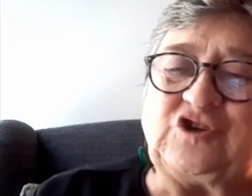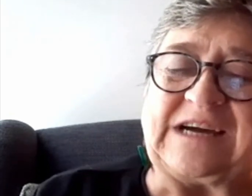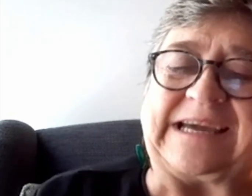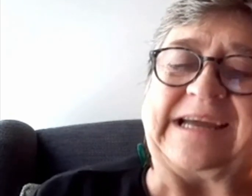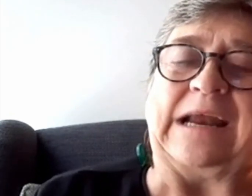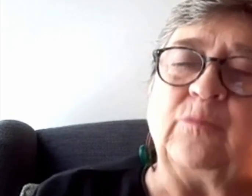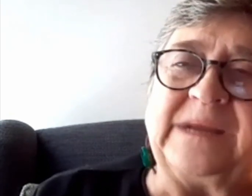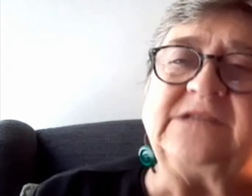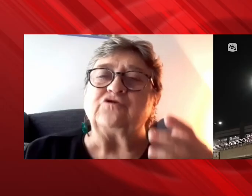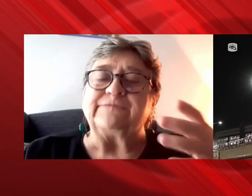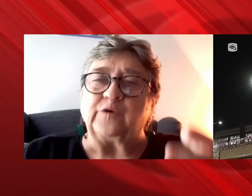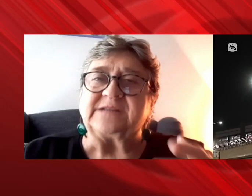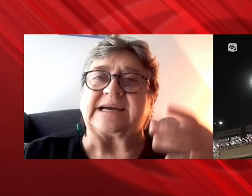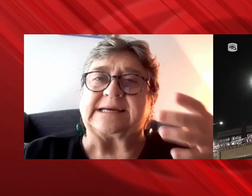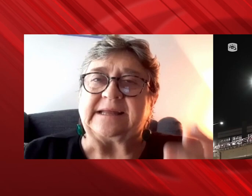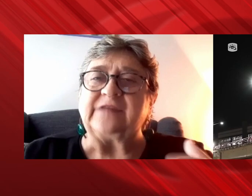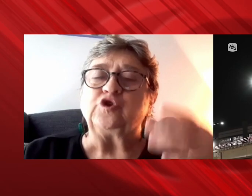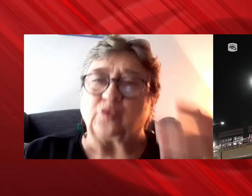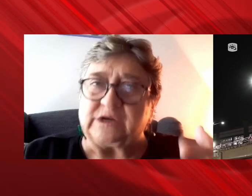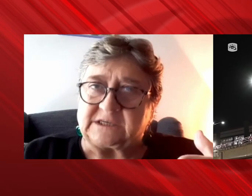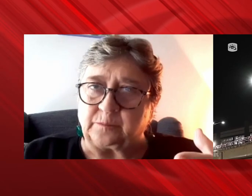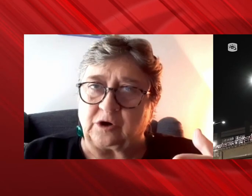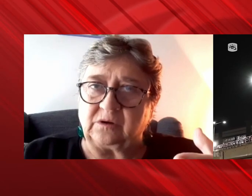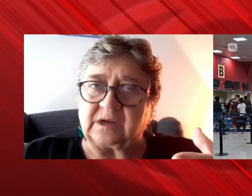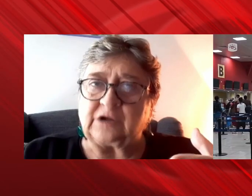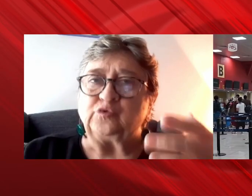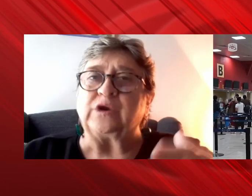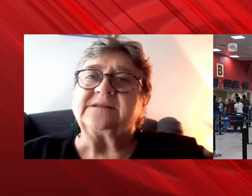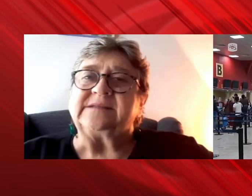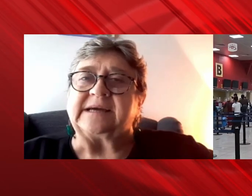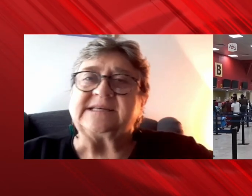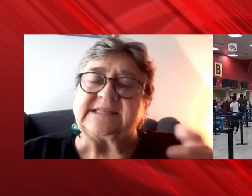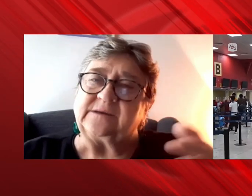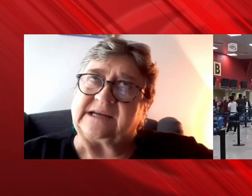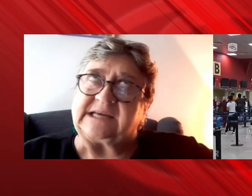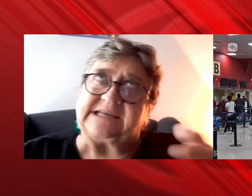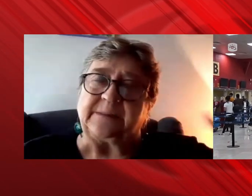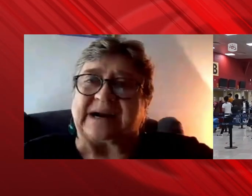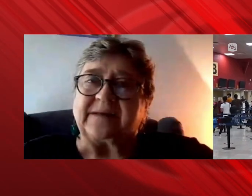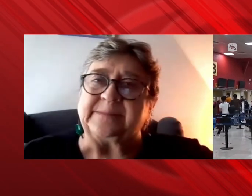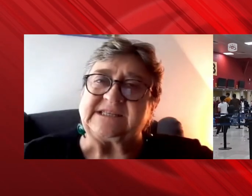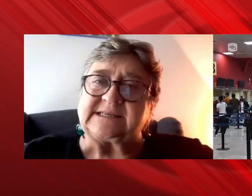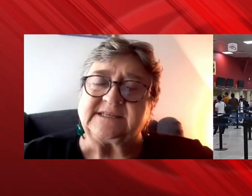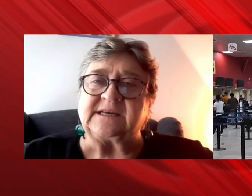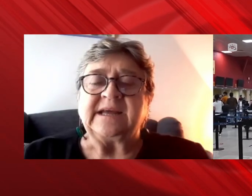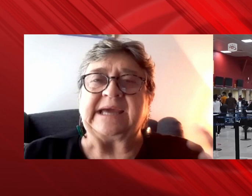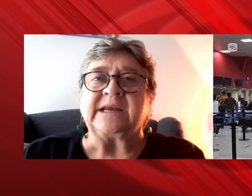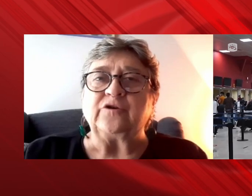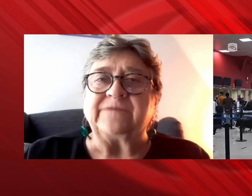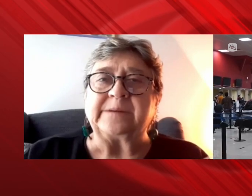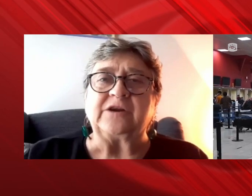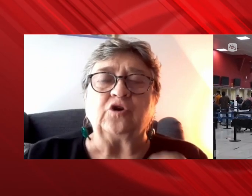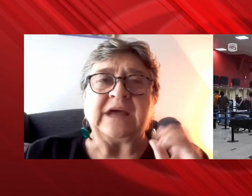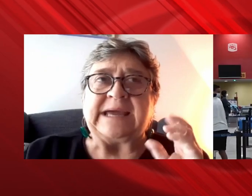me consta que el aumento fuerte que ha tenido el turismo durante este par de meses,